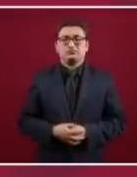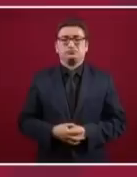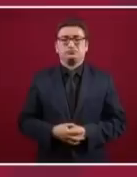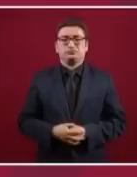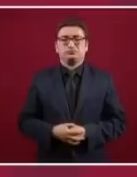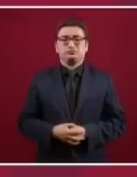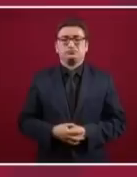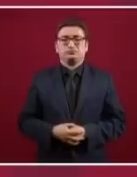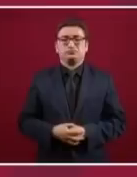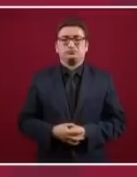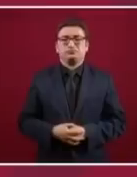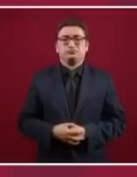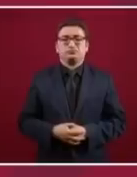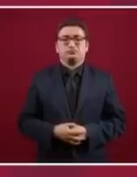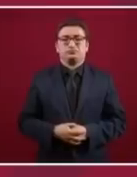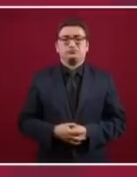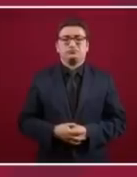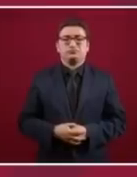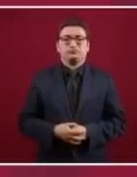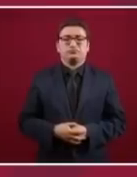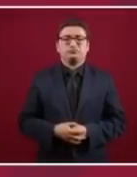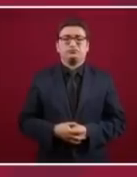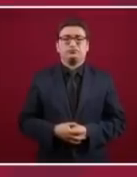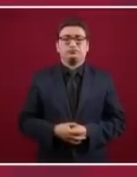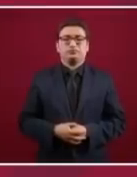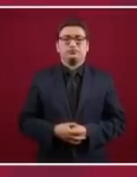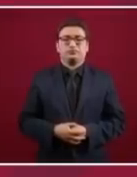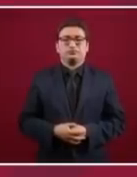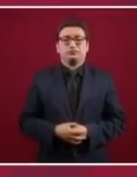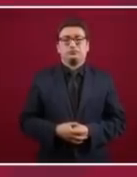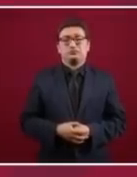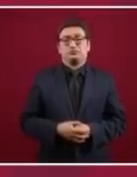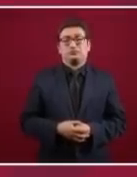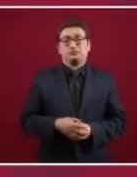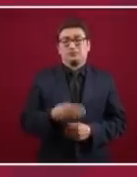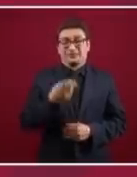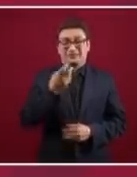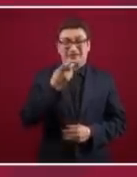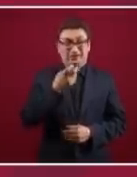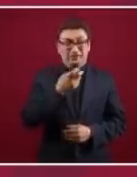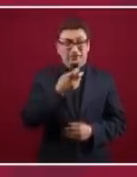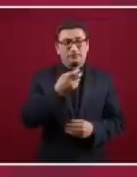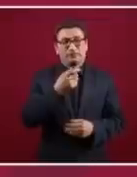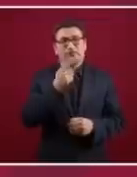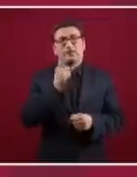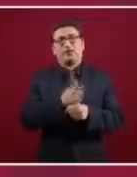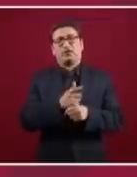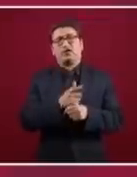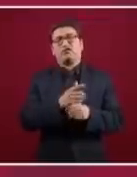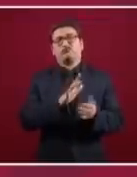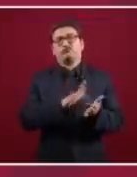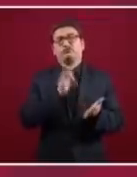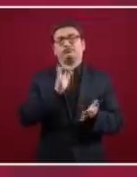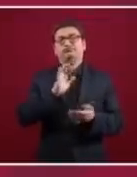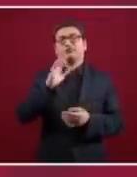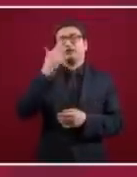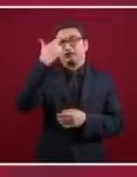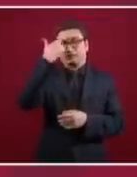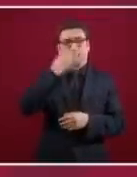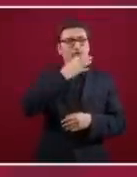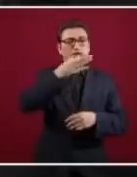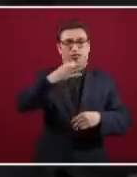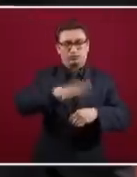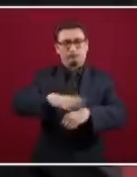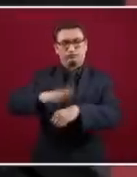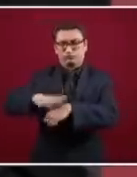y esto este me sirve también para recordarles que nosotros